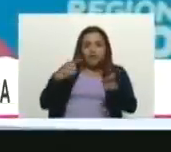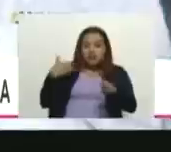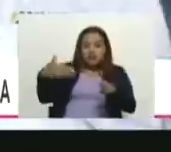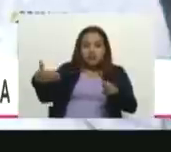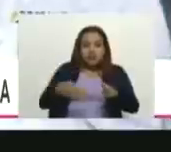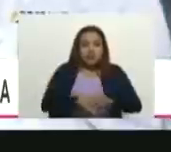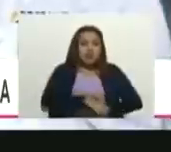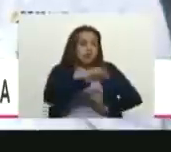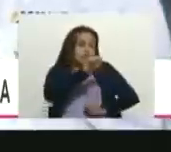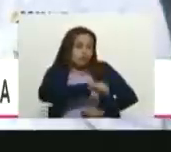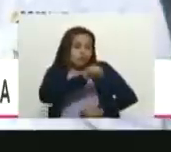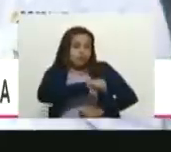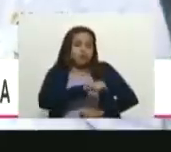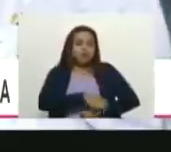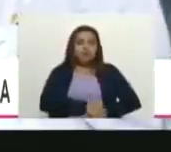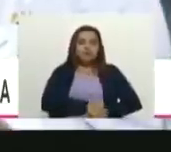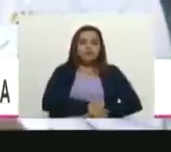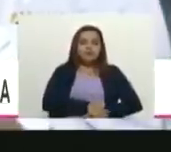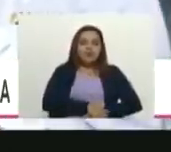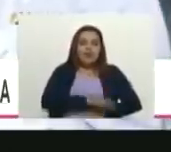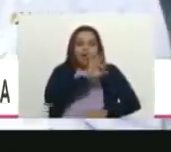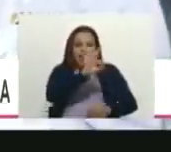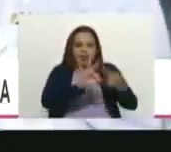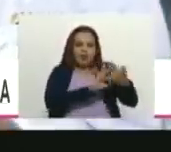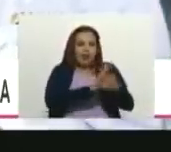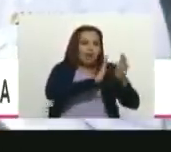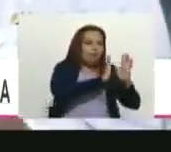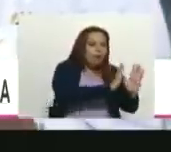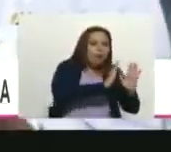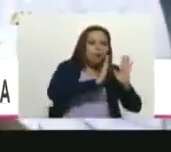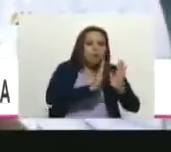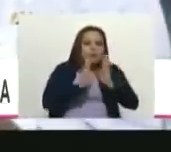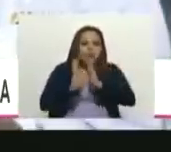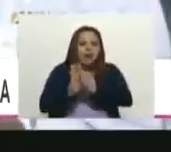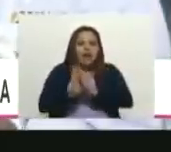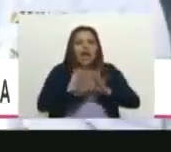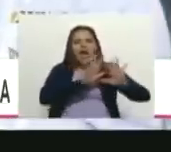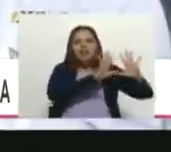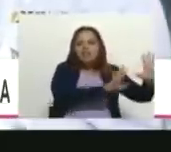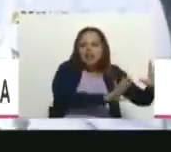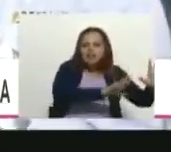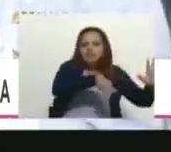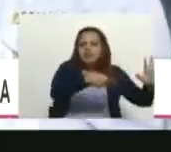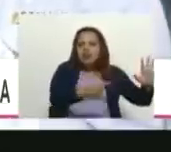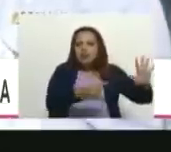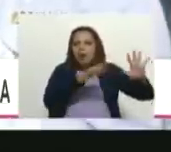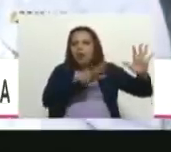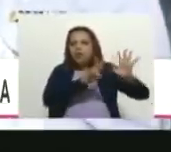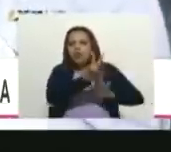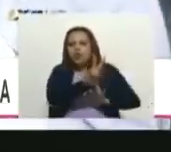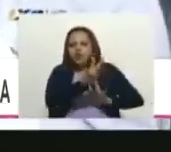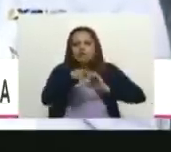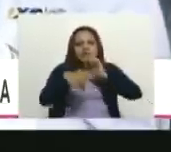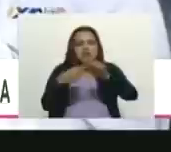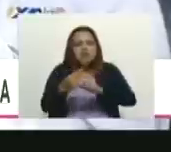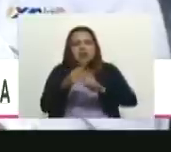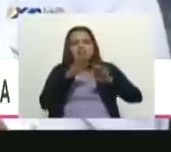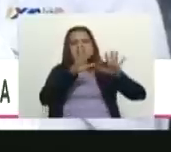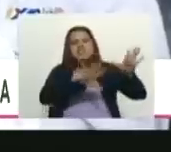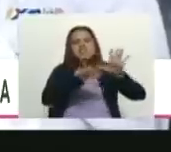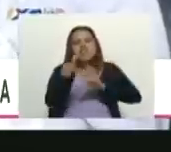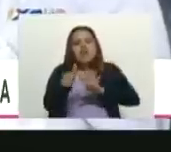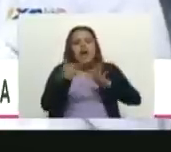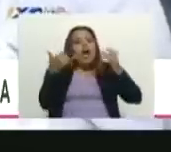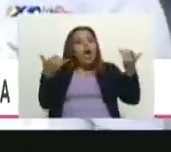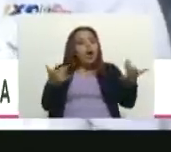Y ahora, eso fue en tres fases experimentales, tuvimos 10, 12 y 16. Ahorita vamos a 100 hectáreas supervisadas